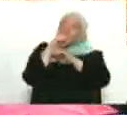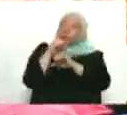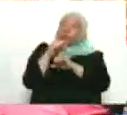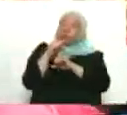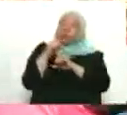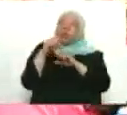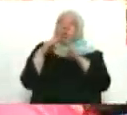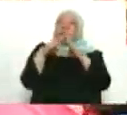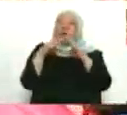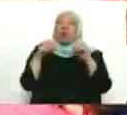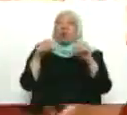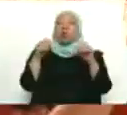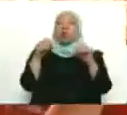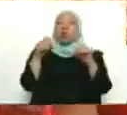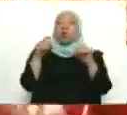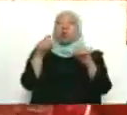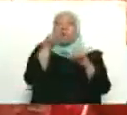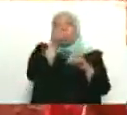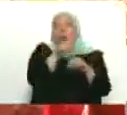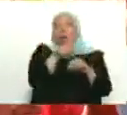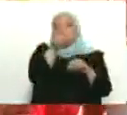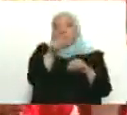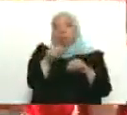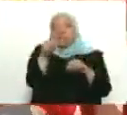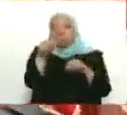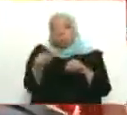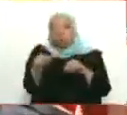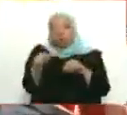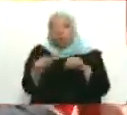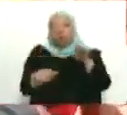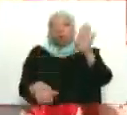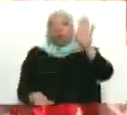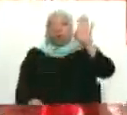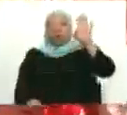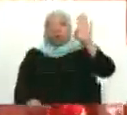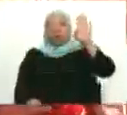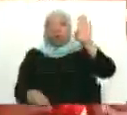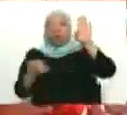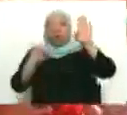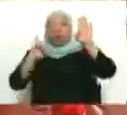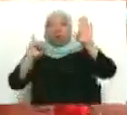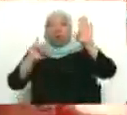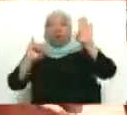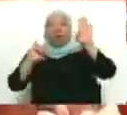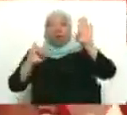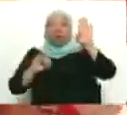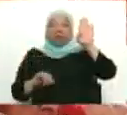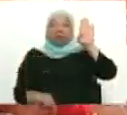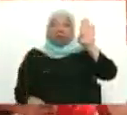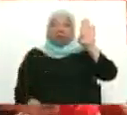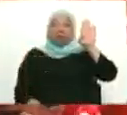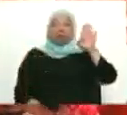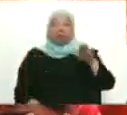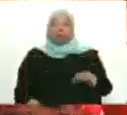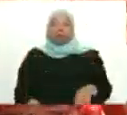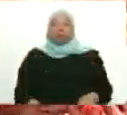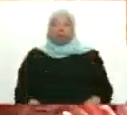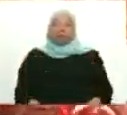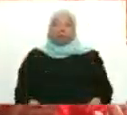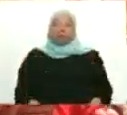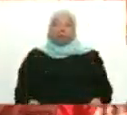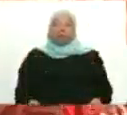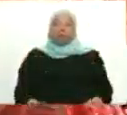Todo, porque esto es una... Si un partido va en algún lugar a la resurrección,